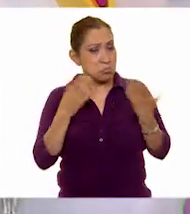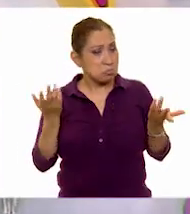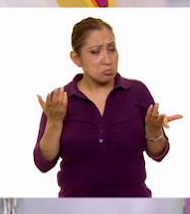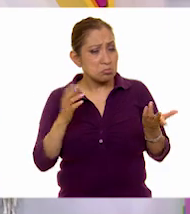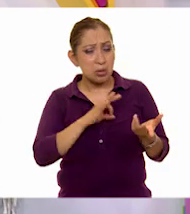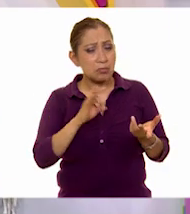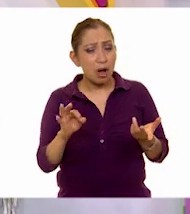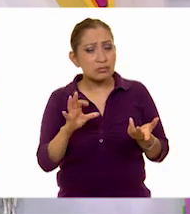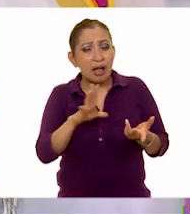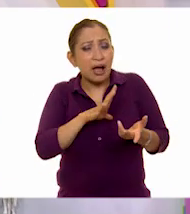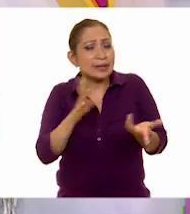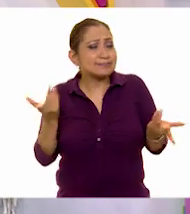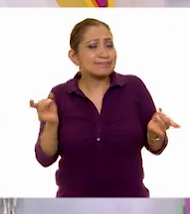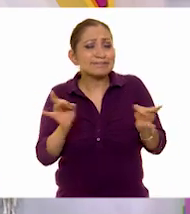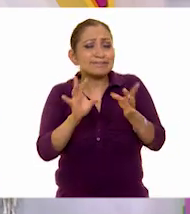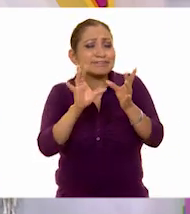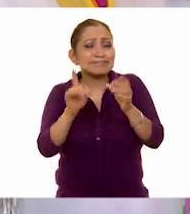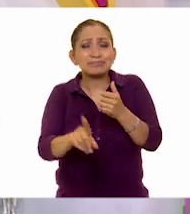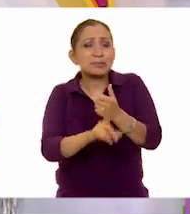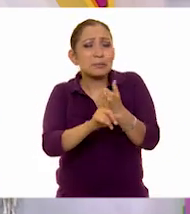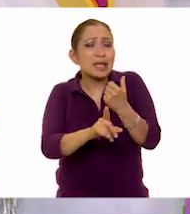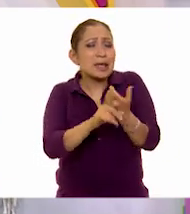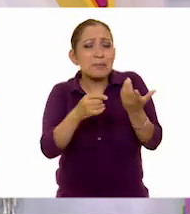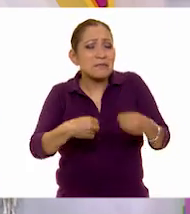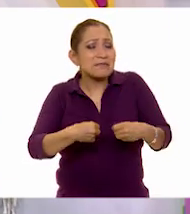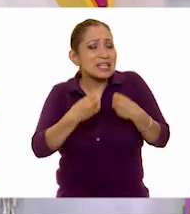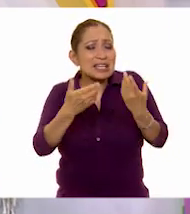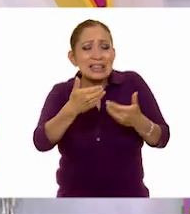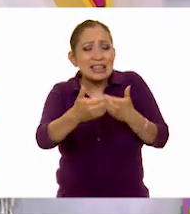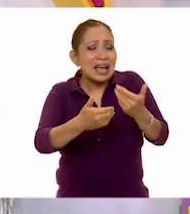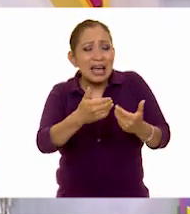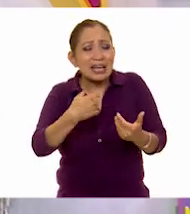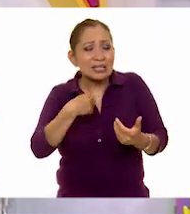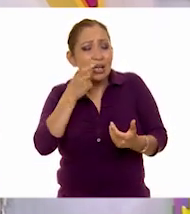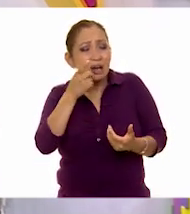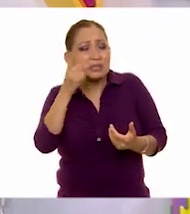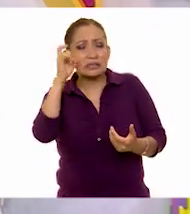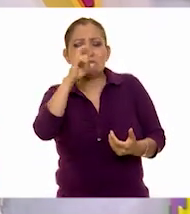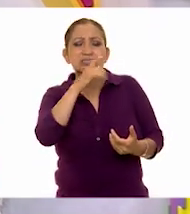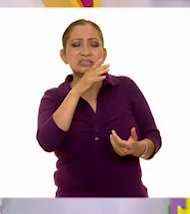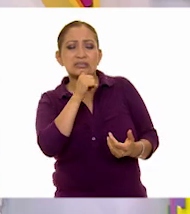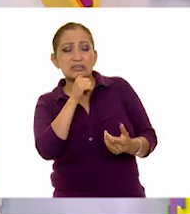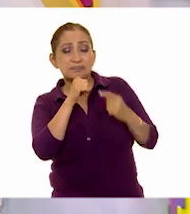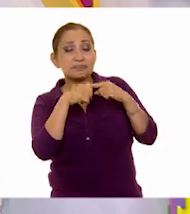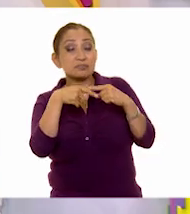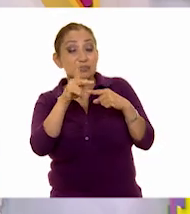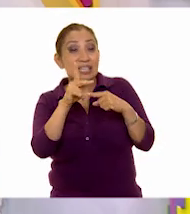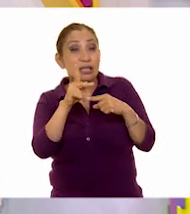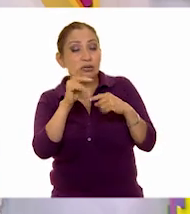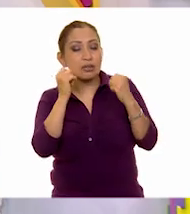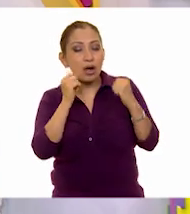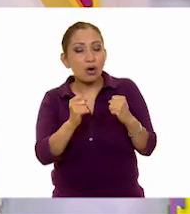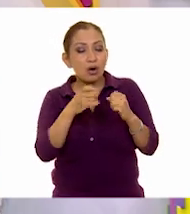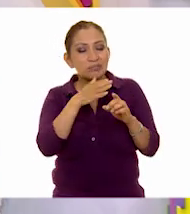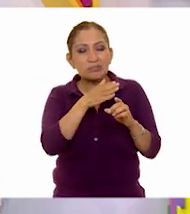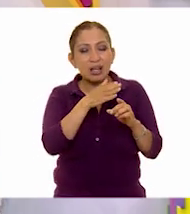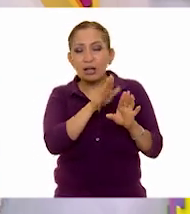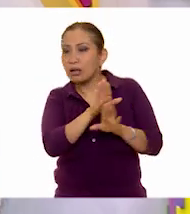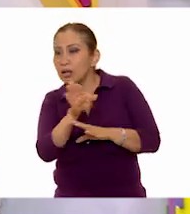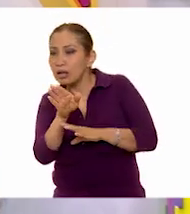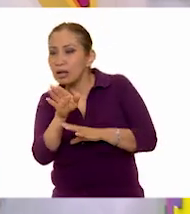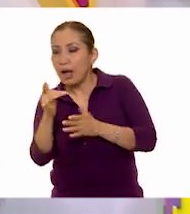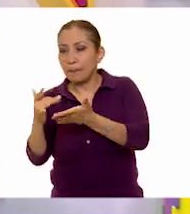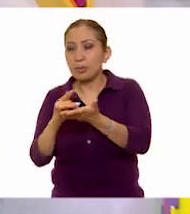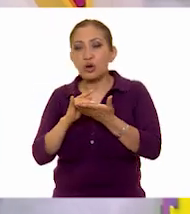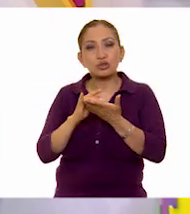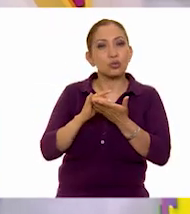podemos encontrar situaciones que nos dificultan lograr lo que deseamos, pero seguramente vamos a encontrar el